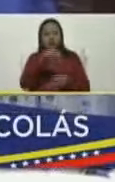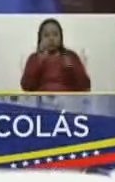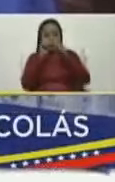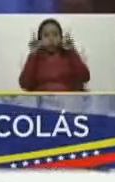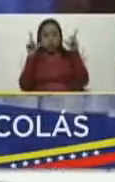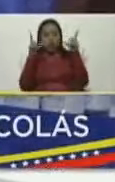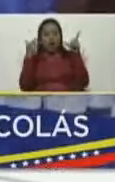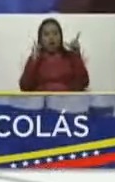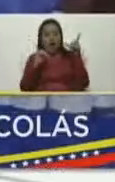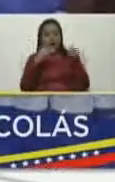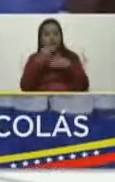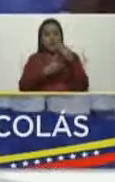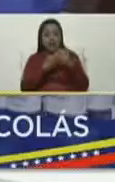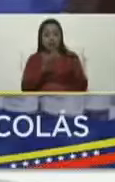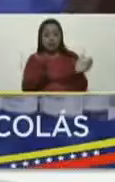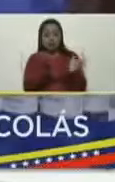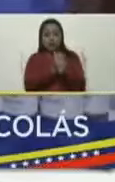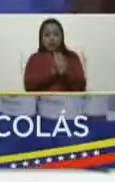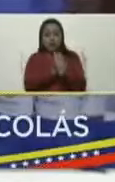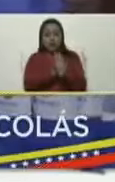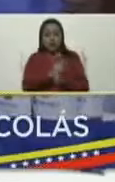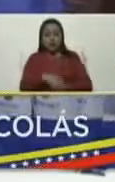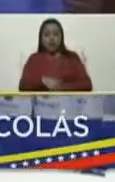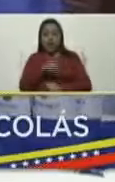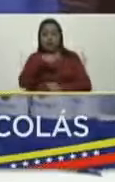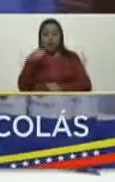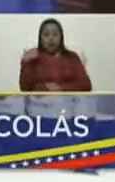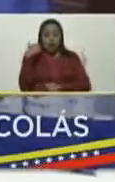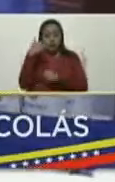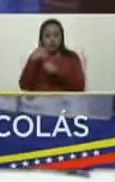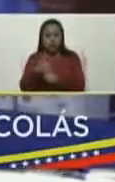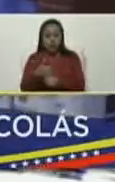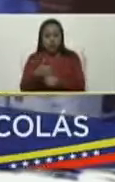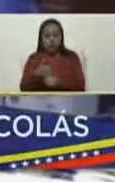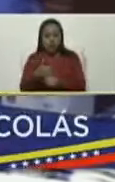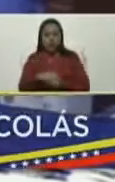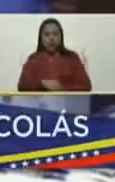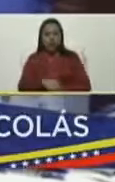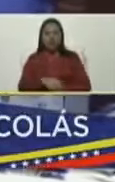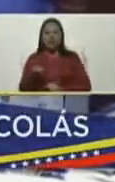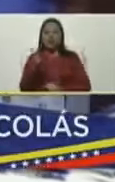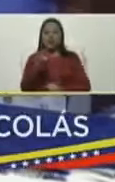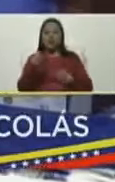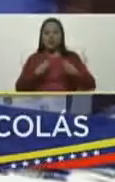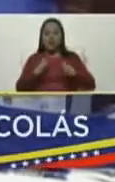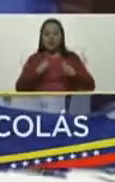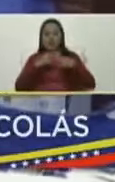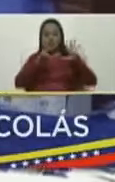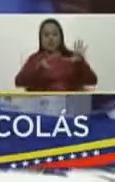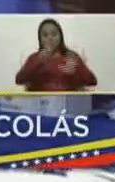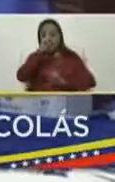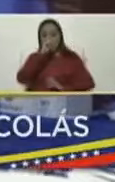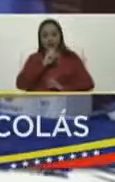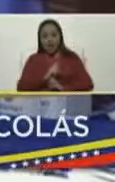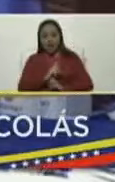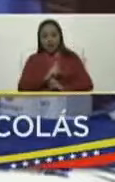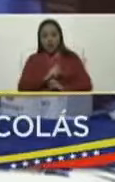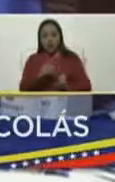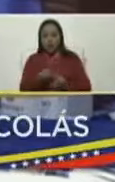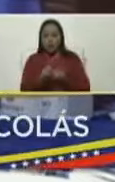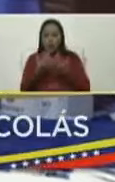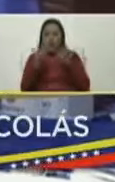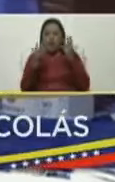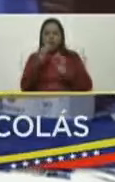está cumpliendo la profecía de los pastores cristianos. Venezuela va a vivir 7 años de reverdecer